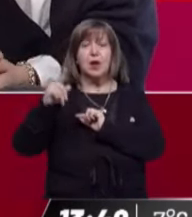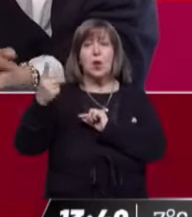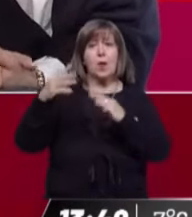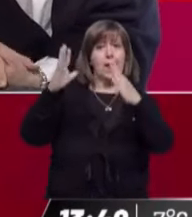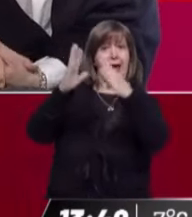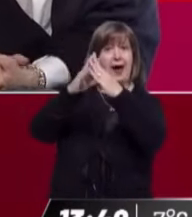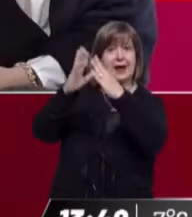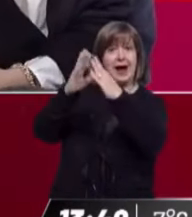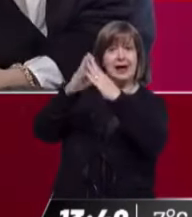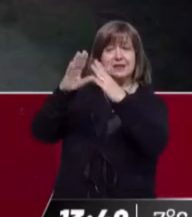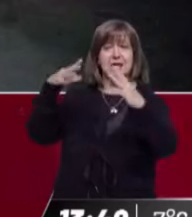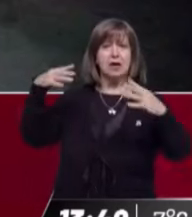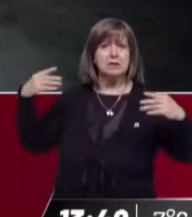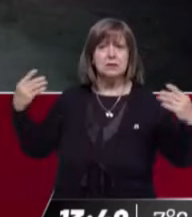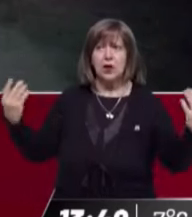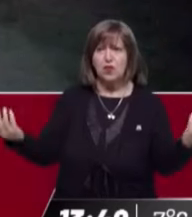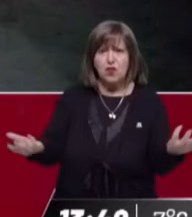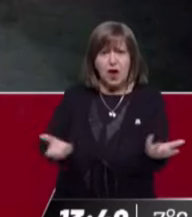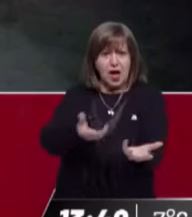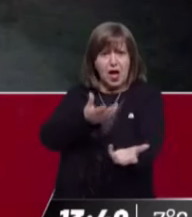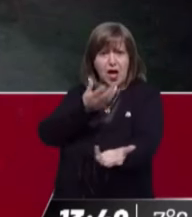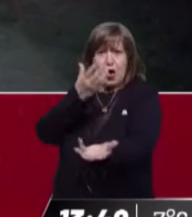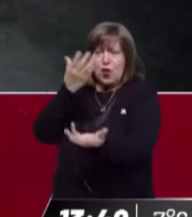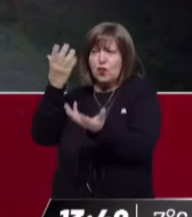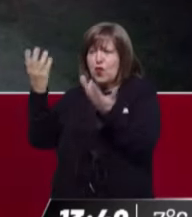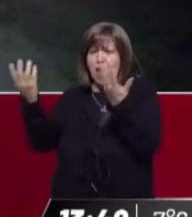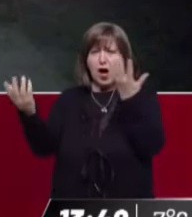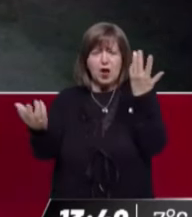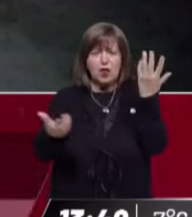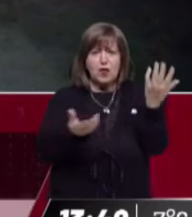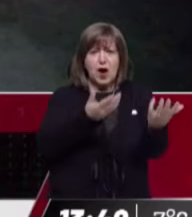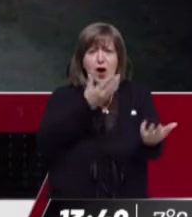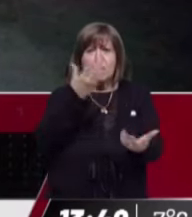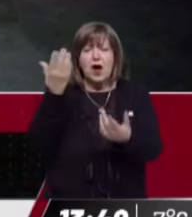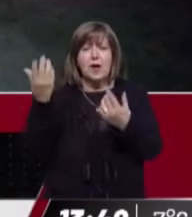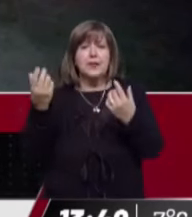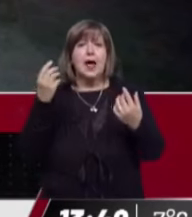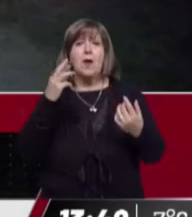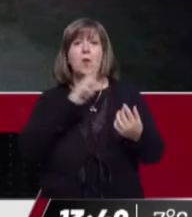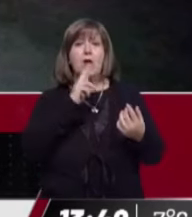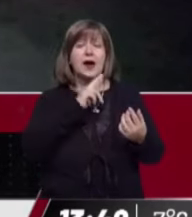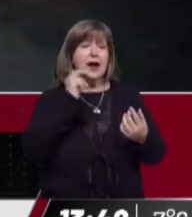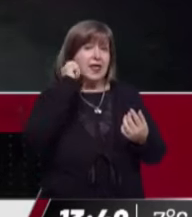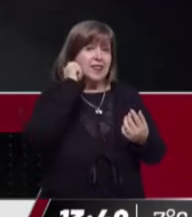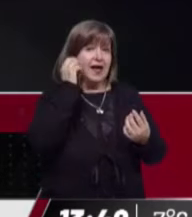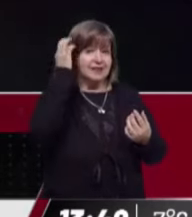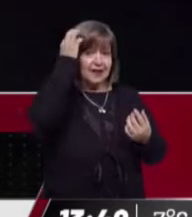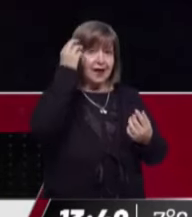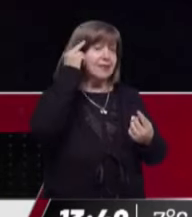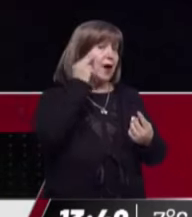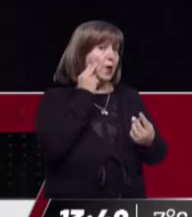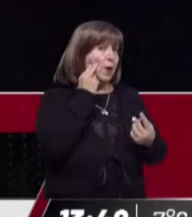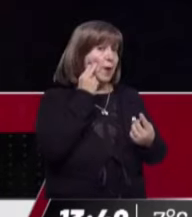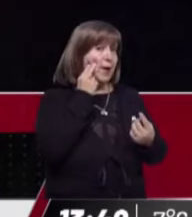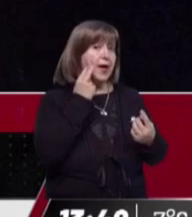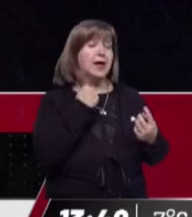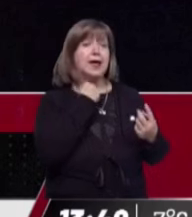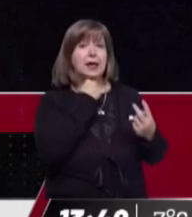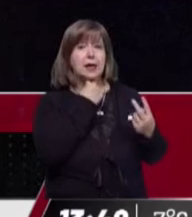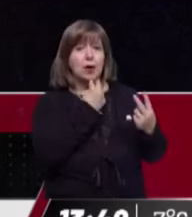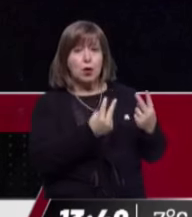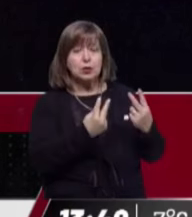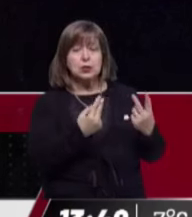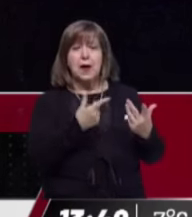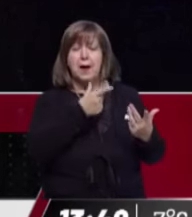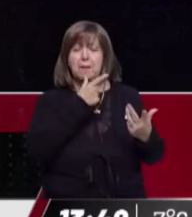fue consumida por el fuego. Una mujer de 39 años junto a sus pequeños hijos vivían en el lugar, habían sufrido el corte